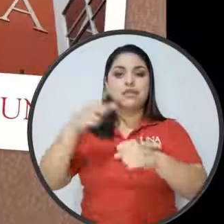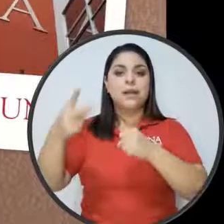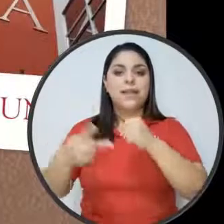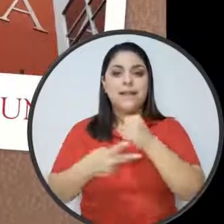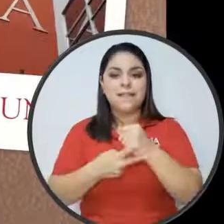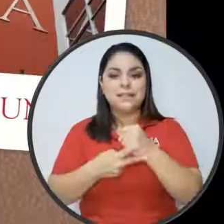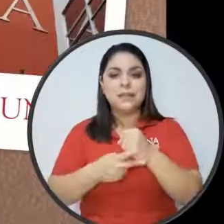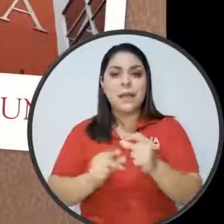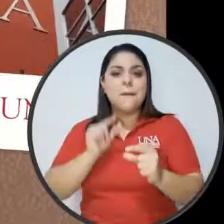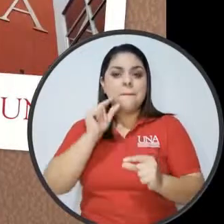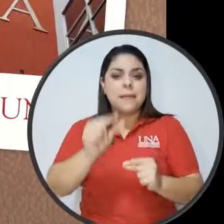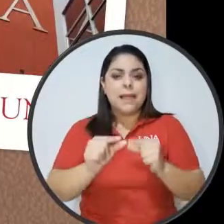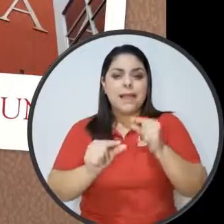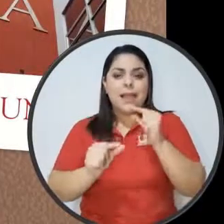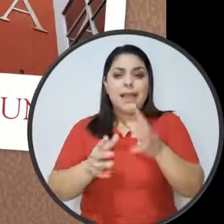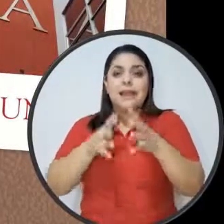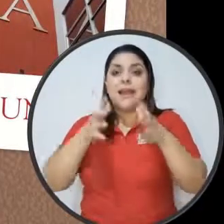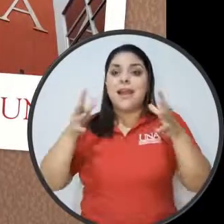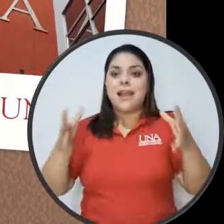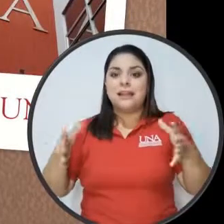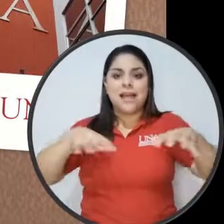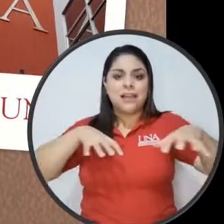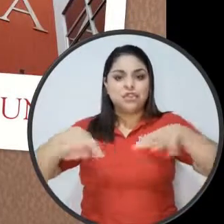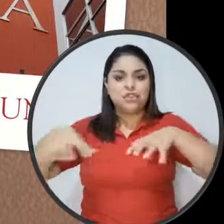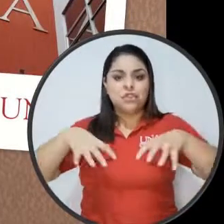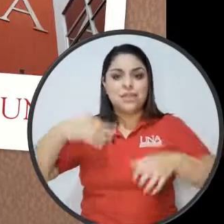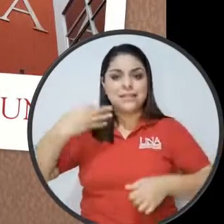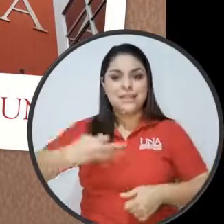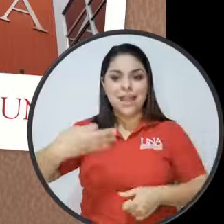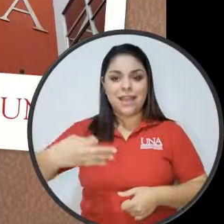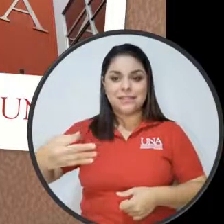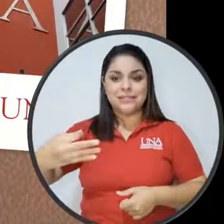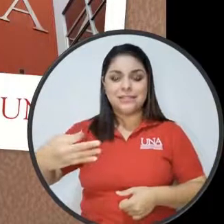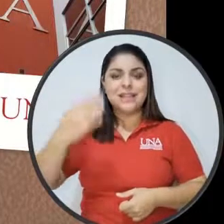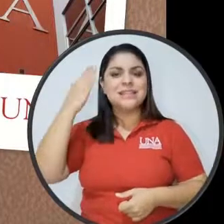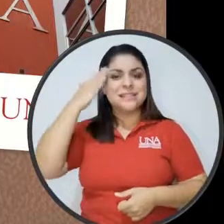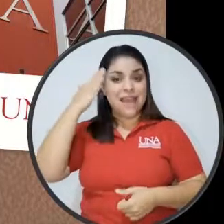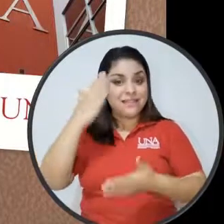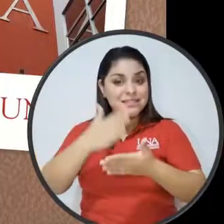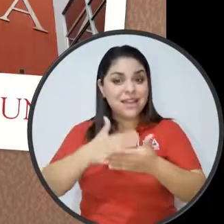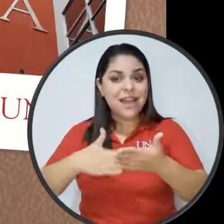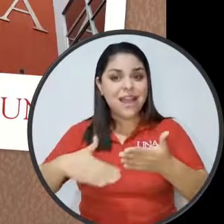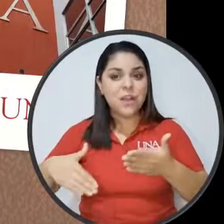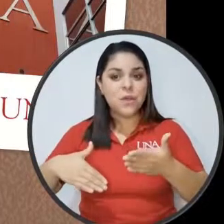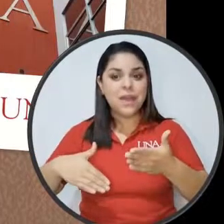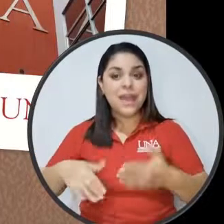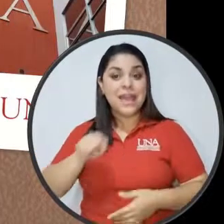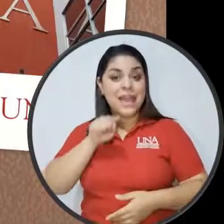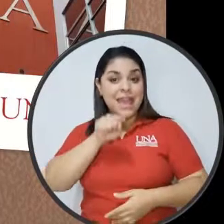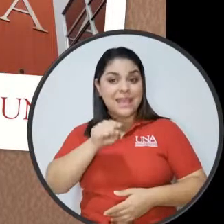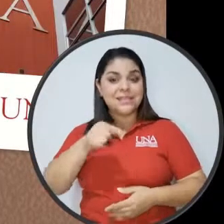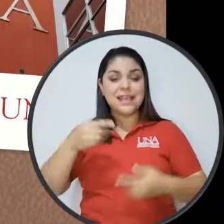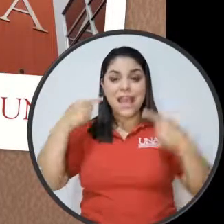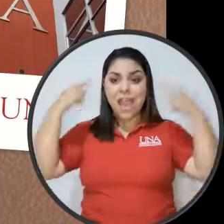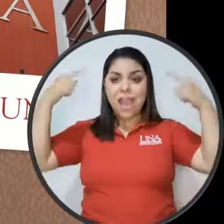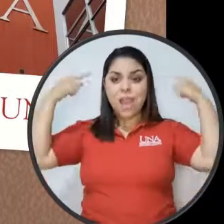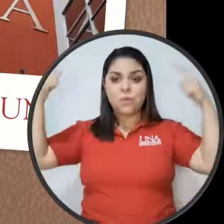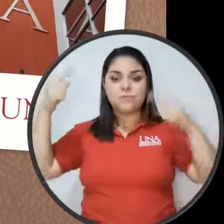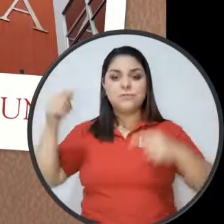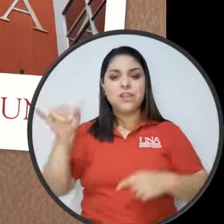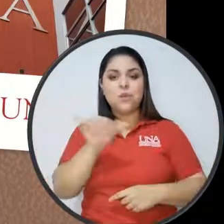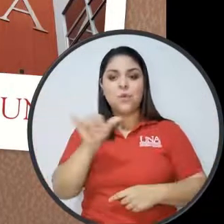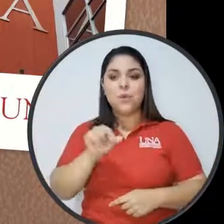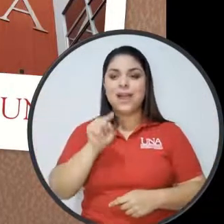vez, con pequeñas y grandes acciones diarias. ¿Y sabes algo? Ese héroe eres